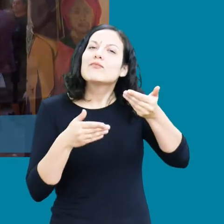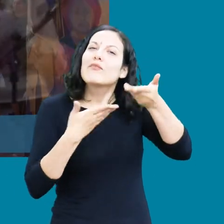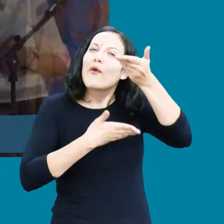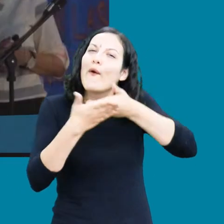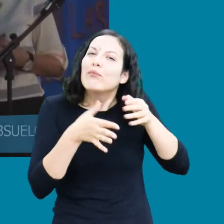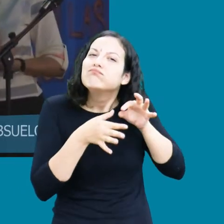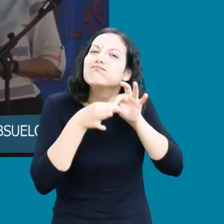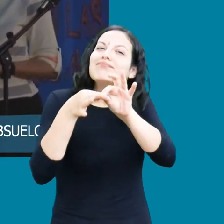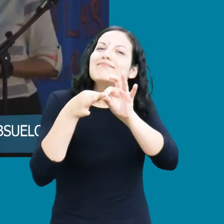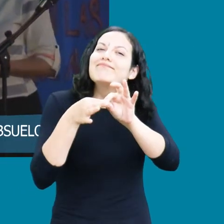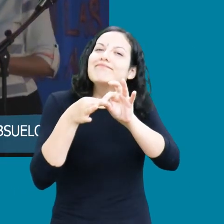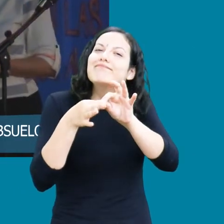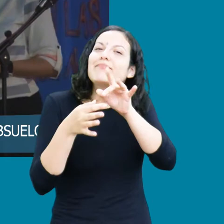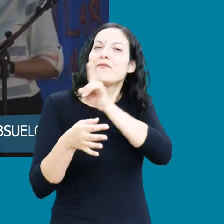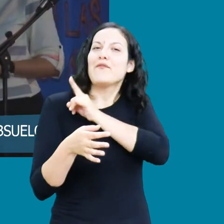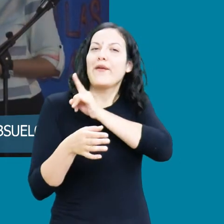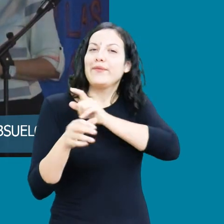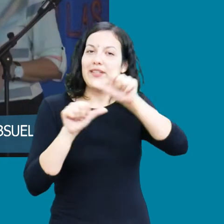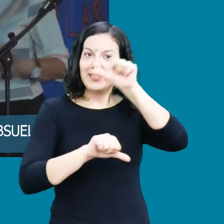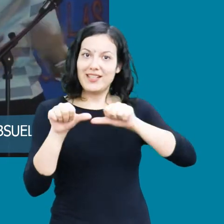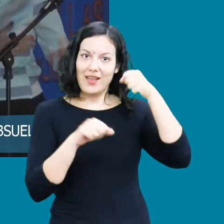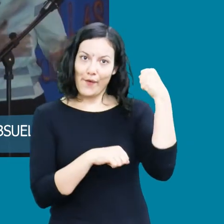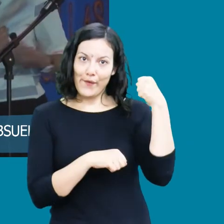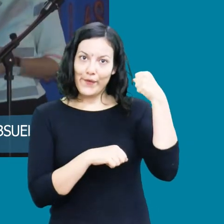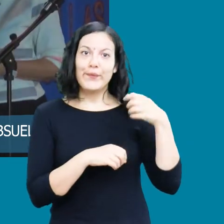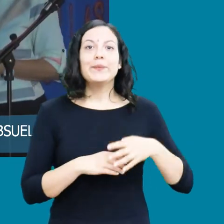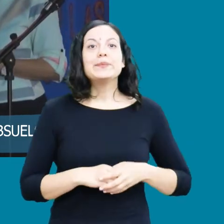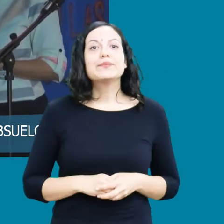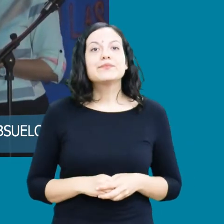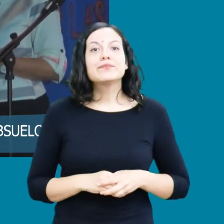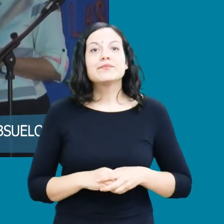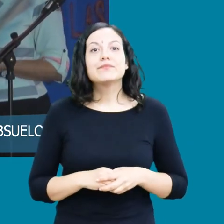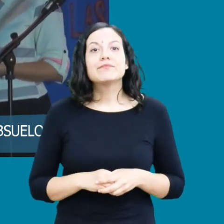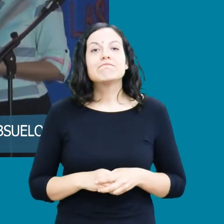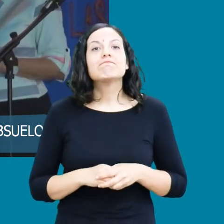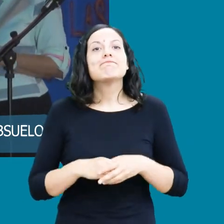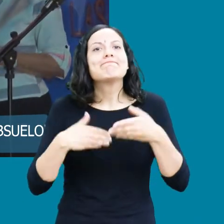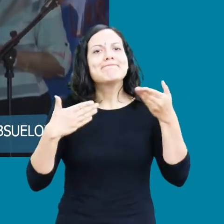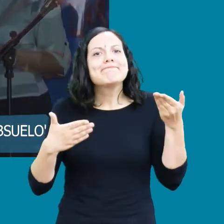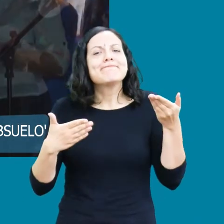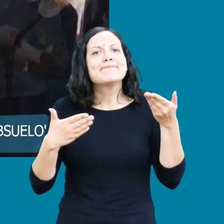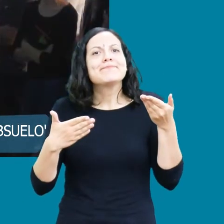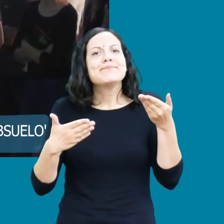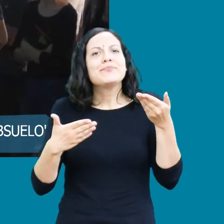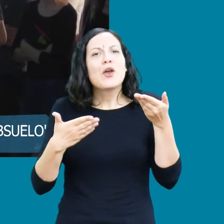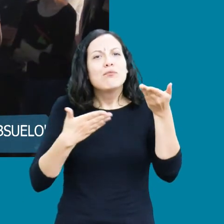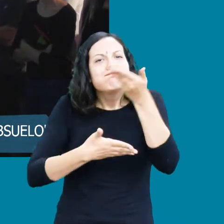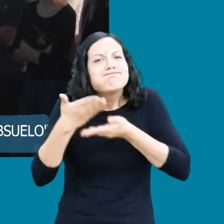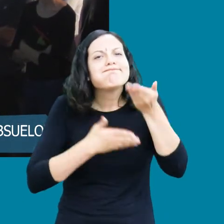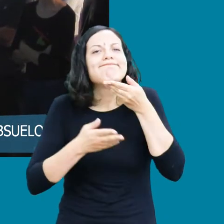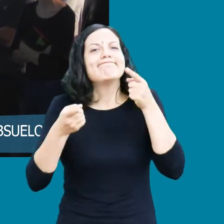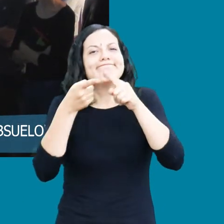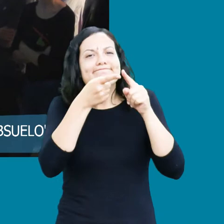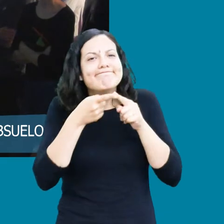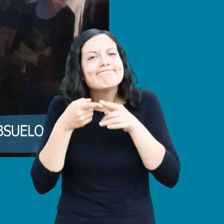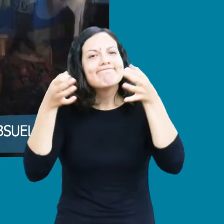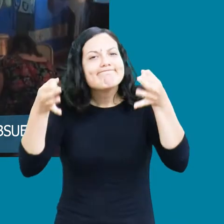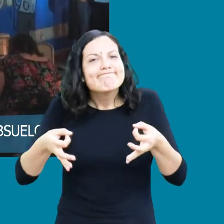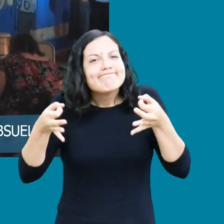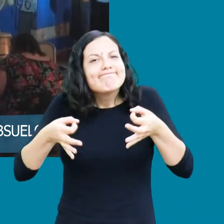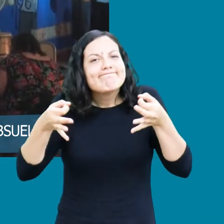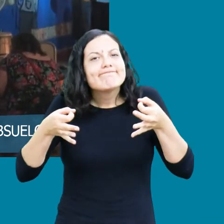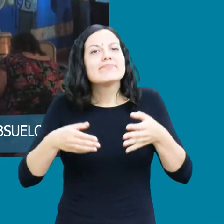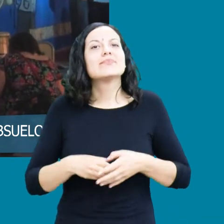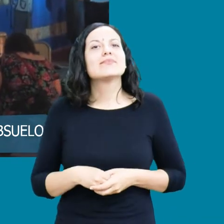el edificio, la casa, con la Facultad de Ciencias Económicas. Pudimos vivir y convivir